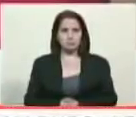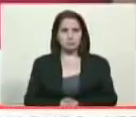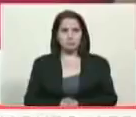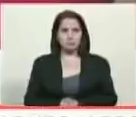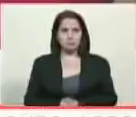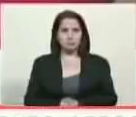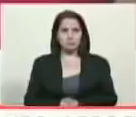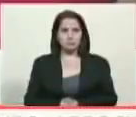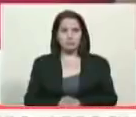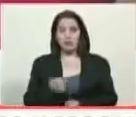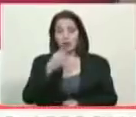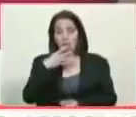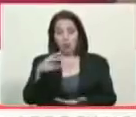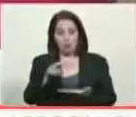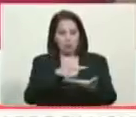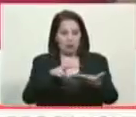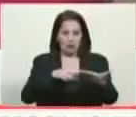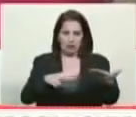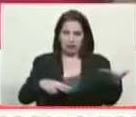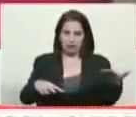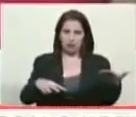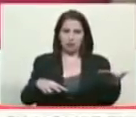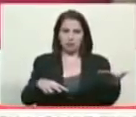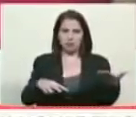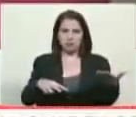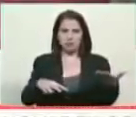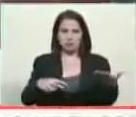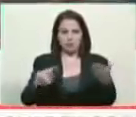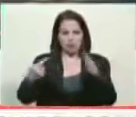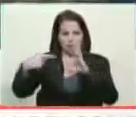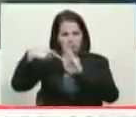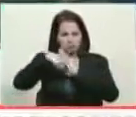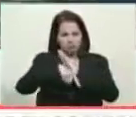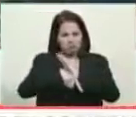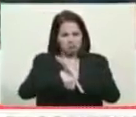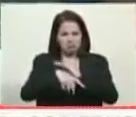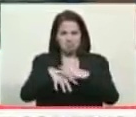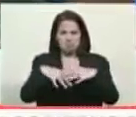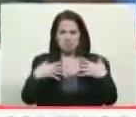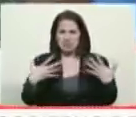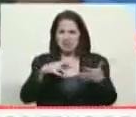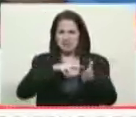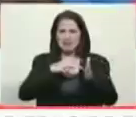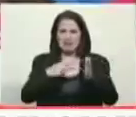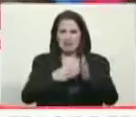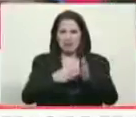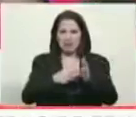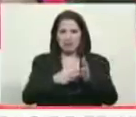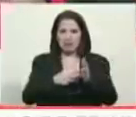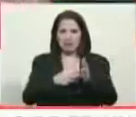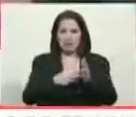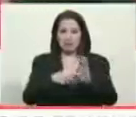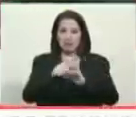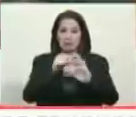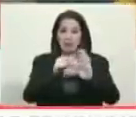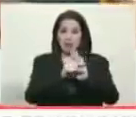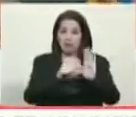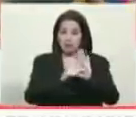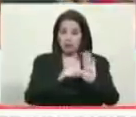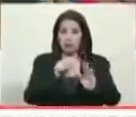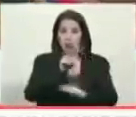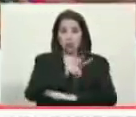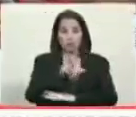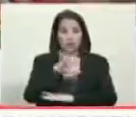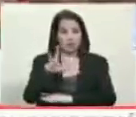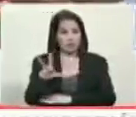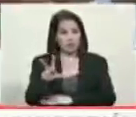y es bueno leerlo porque esto hay que internalizarlo, en el artículo 233,